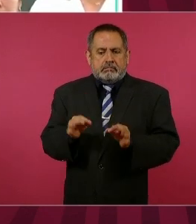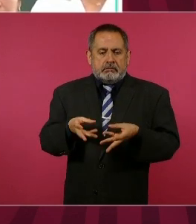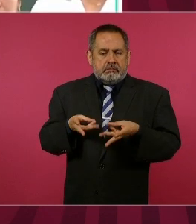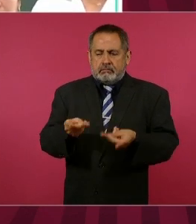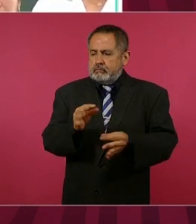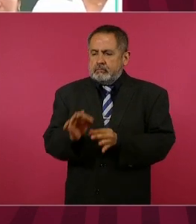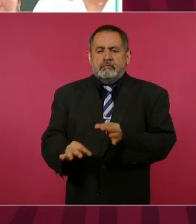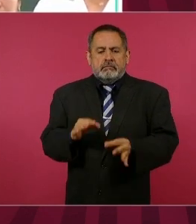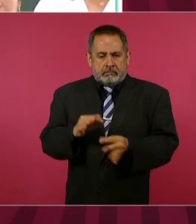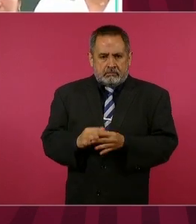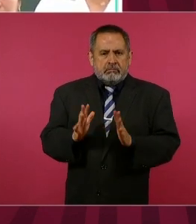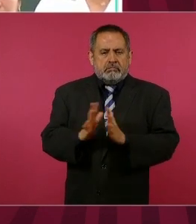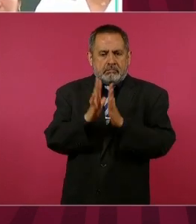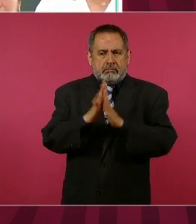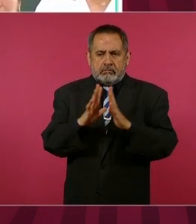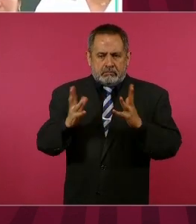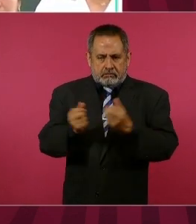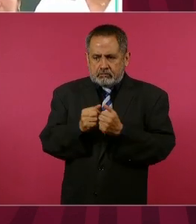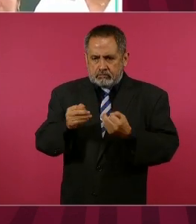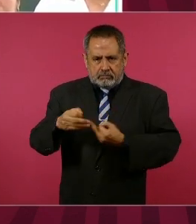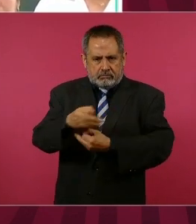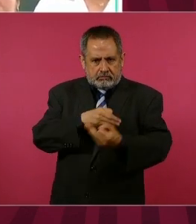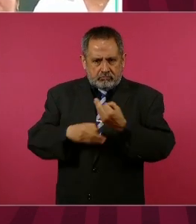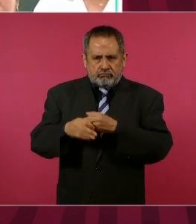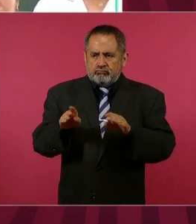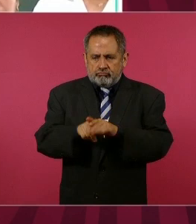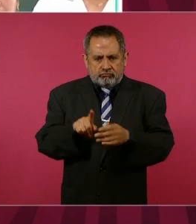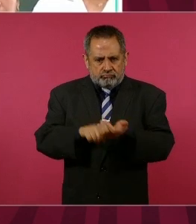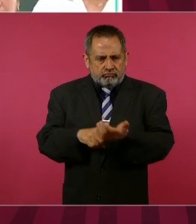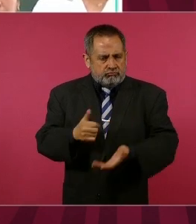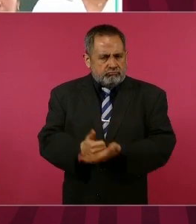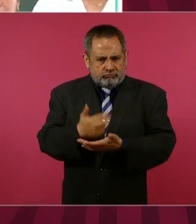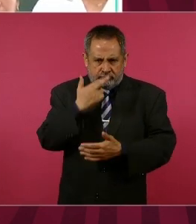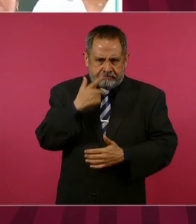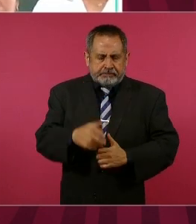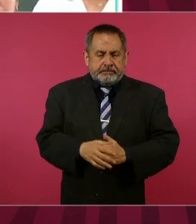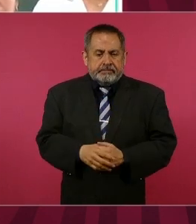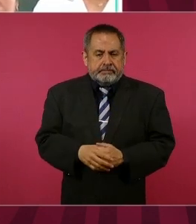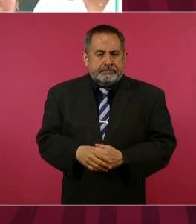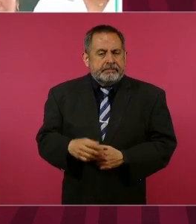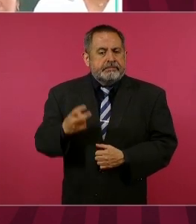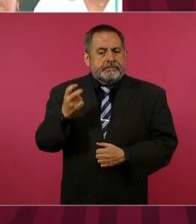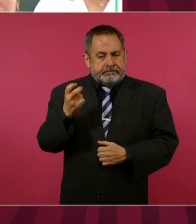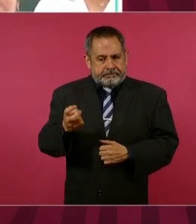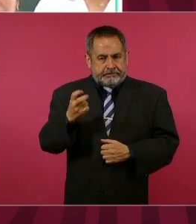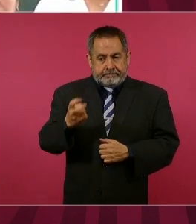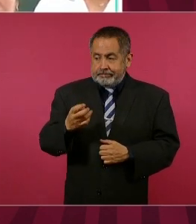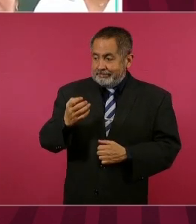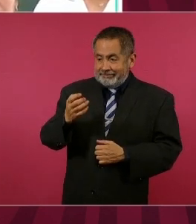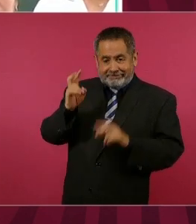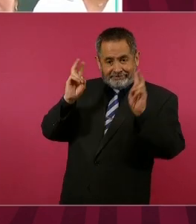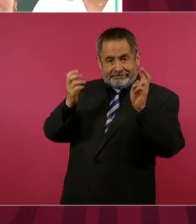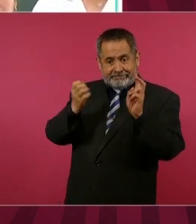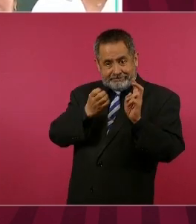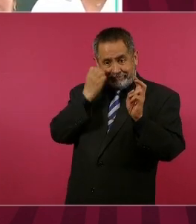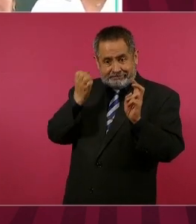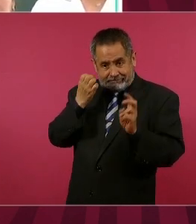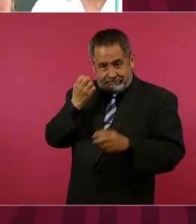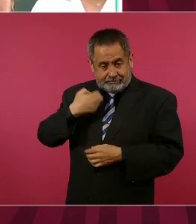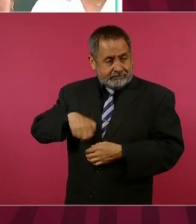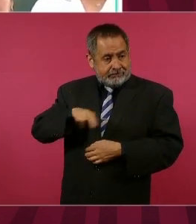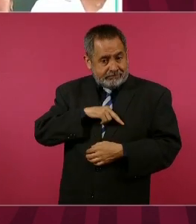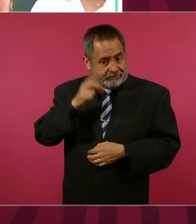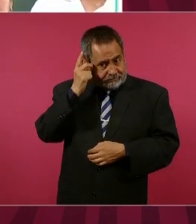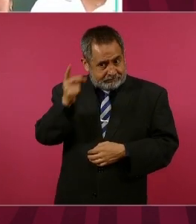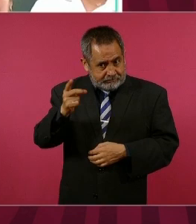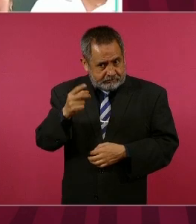participar de manera activa, cuidando y mejorando sus centros comunitarios. Así como la escuela es nuestra, es un éxito, hoy